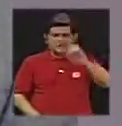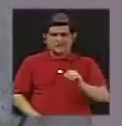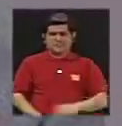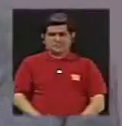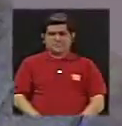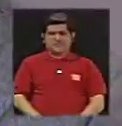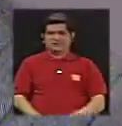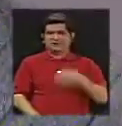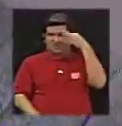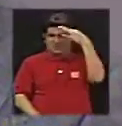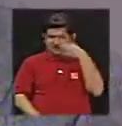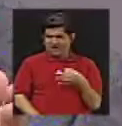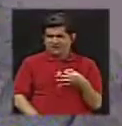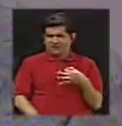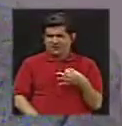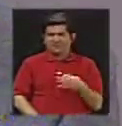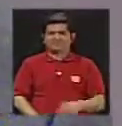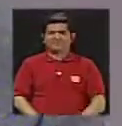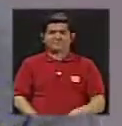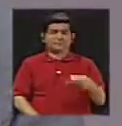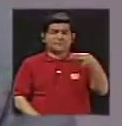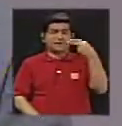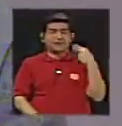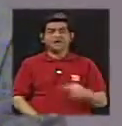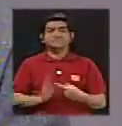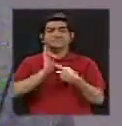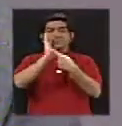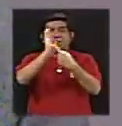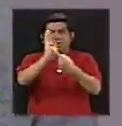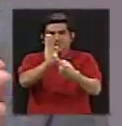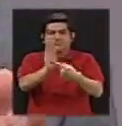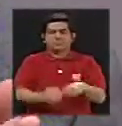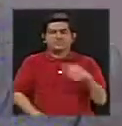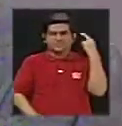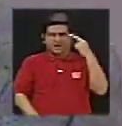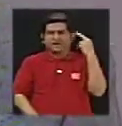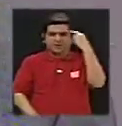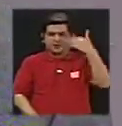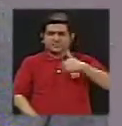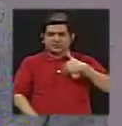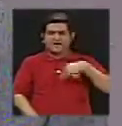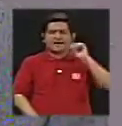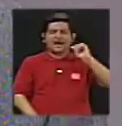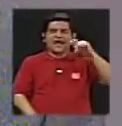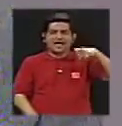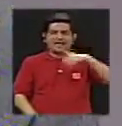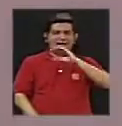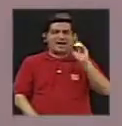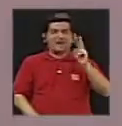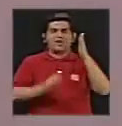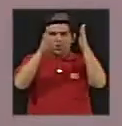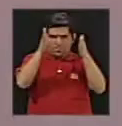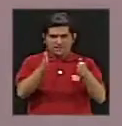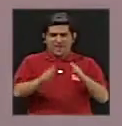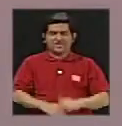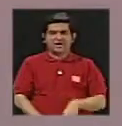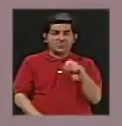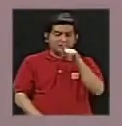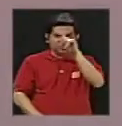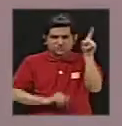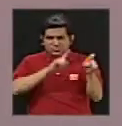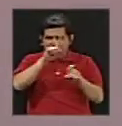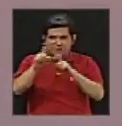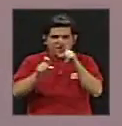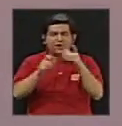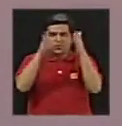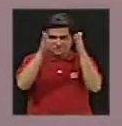que la historia le está dando la razón a Adrián Piñataro y sus compañeros en la encuesta, en